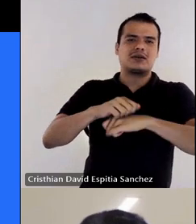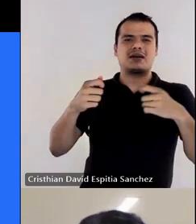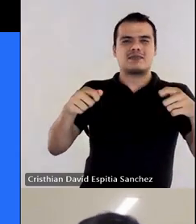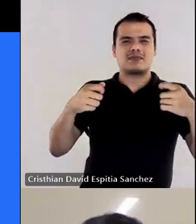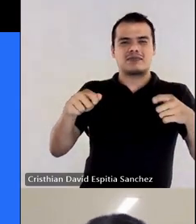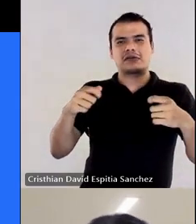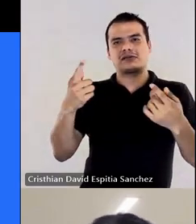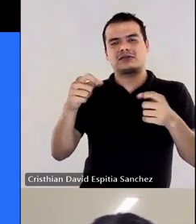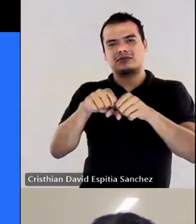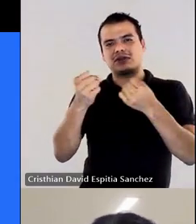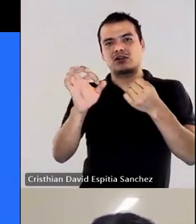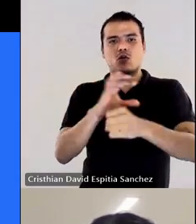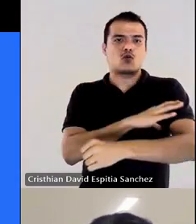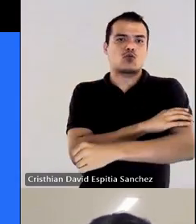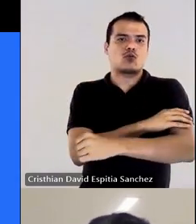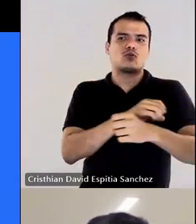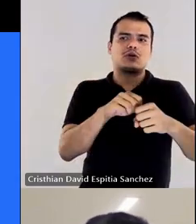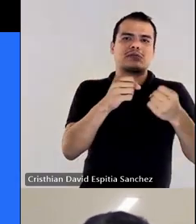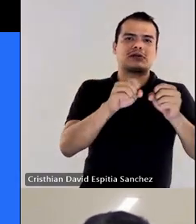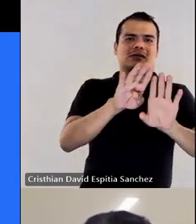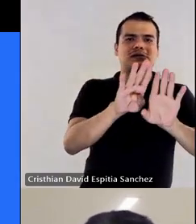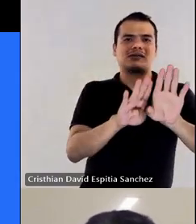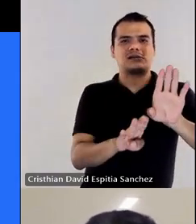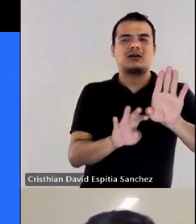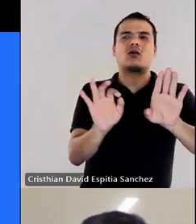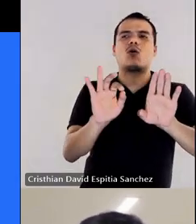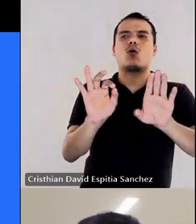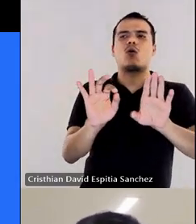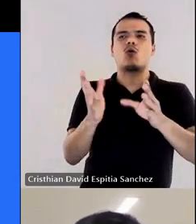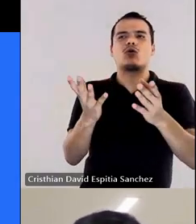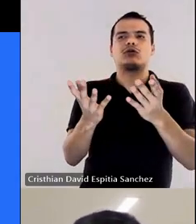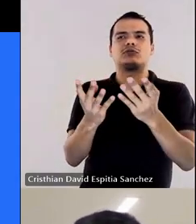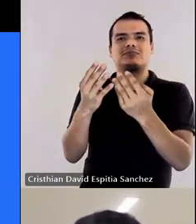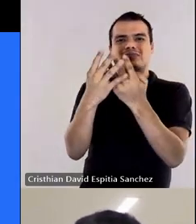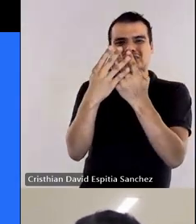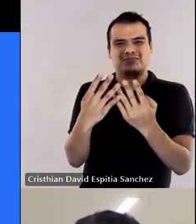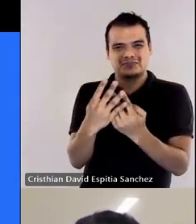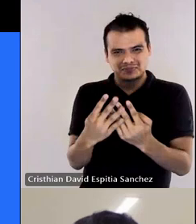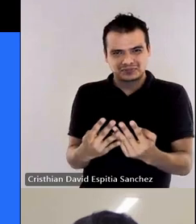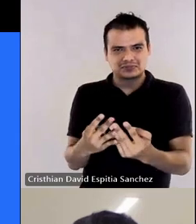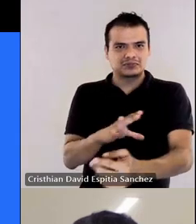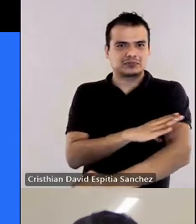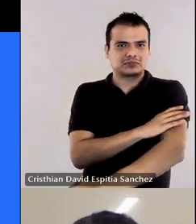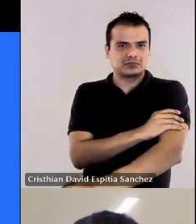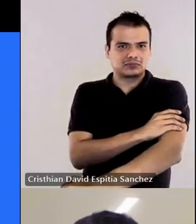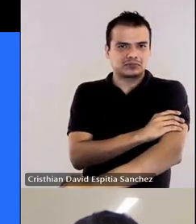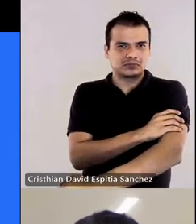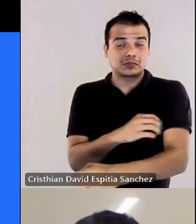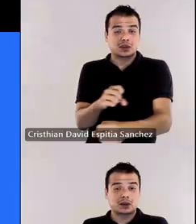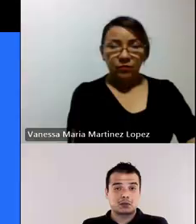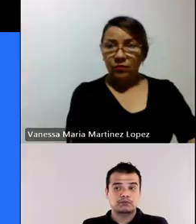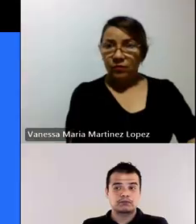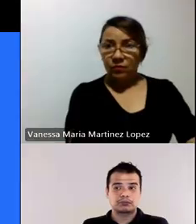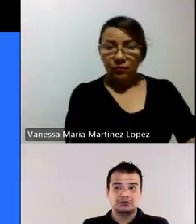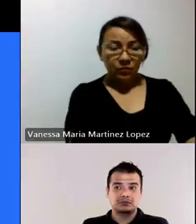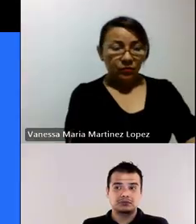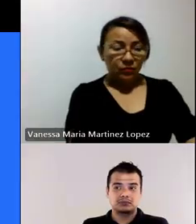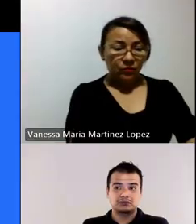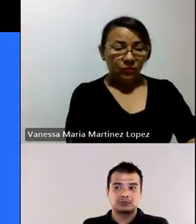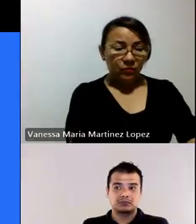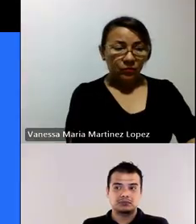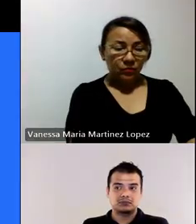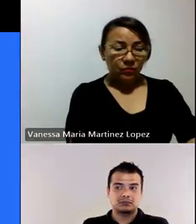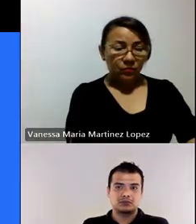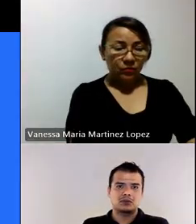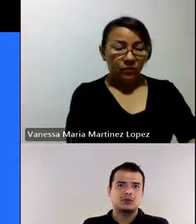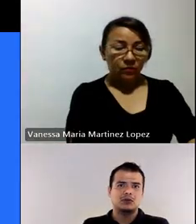los músculos, inclusive puede también tener afectación los ligamentos, los tendones. Entonces, tenemos diferentes tipos de